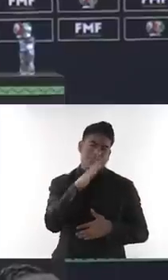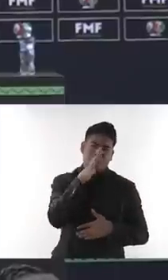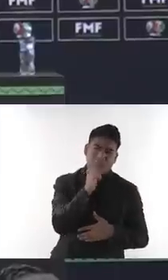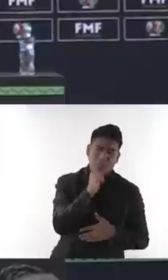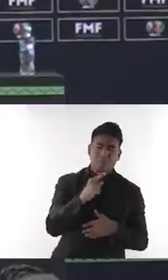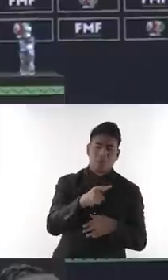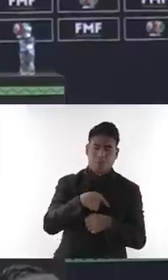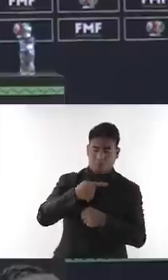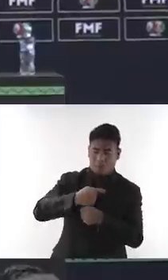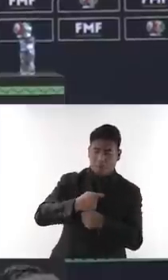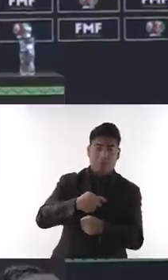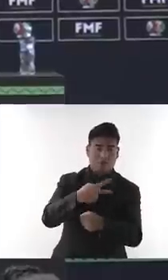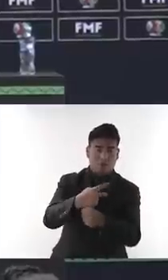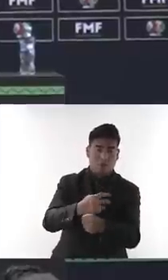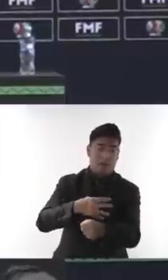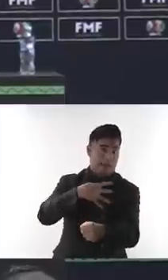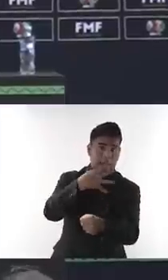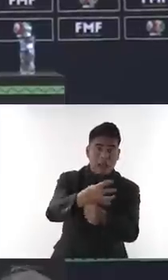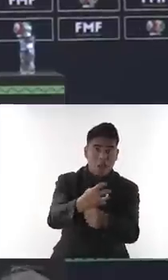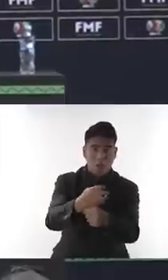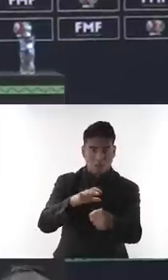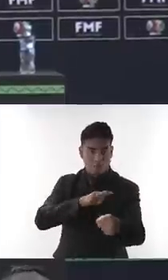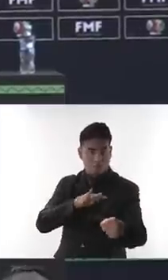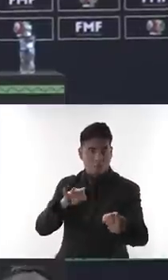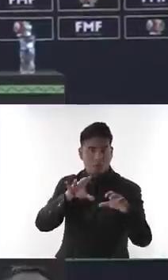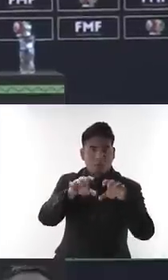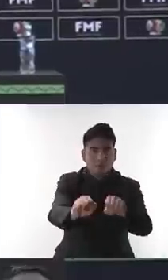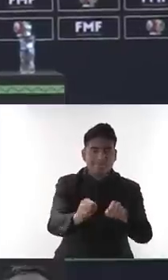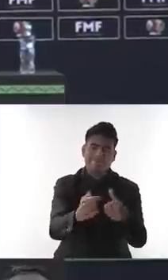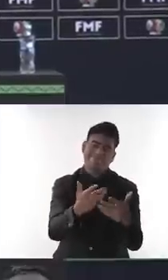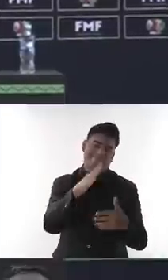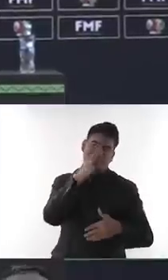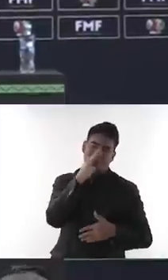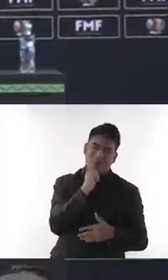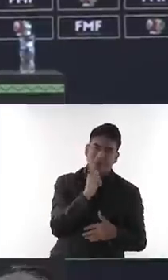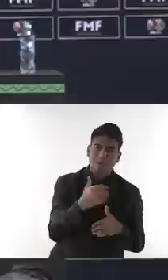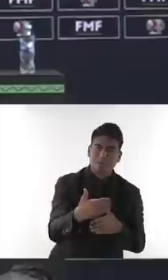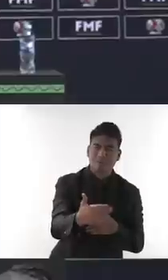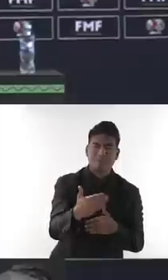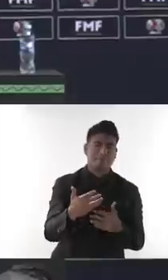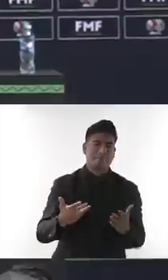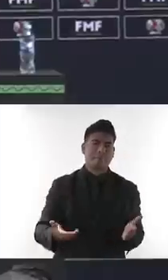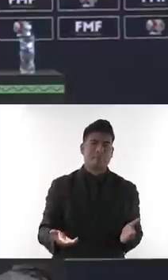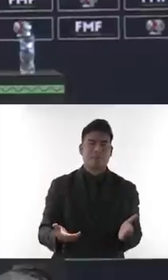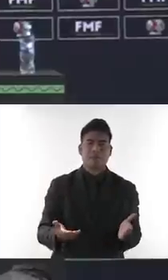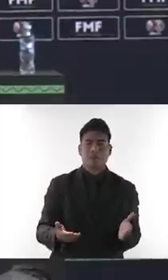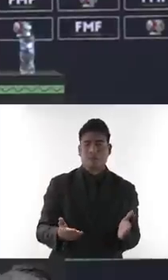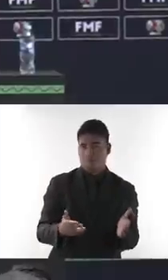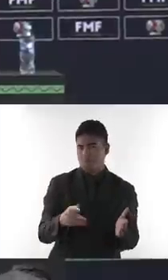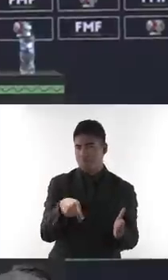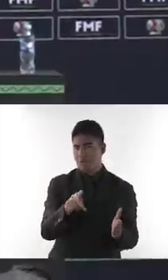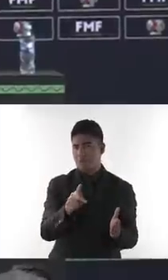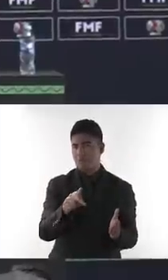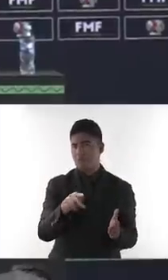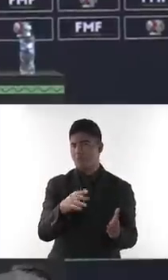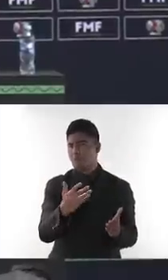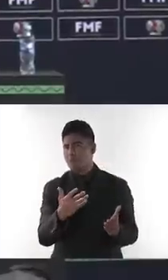teníamos de estar en el top 8 no, pero durante el proceso tampoco tuvimos esa claridad de que con otra persona nos hubiera